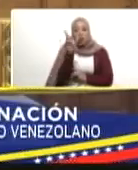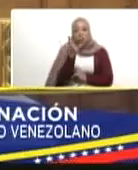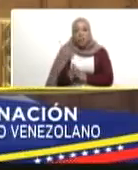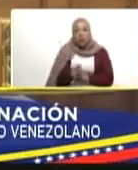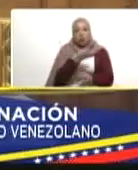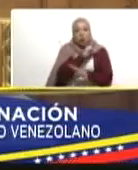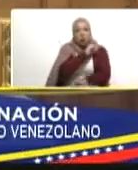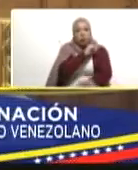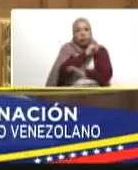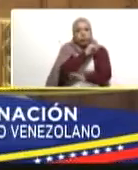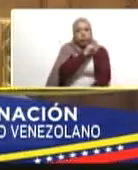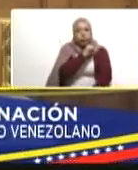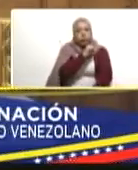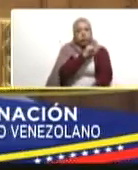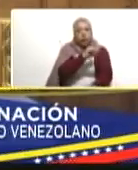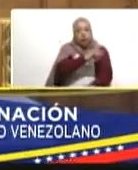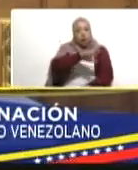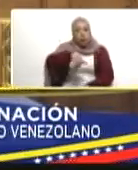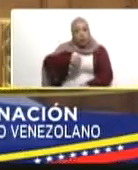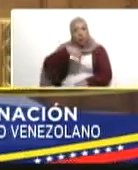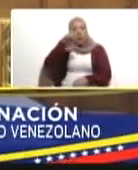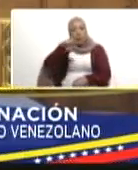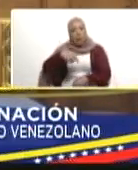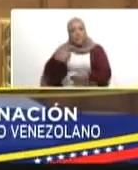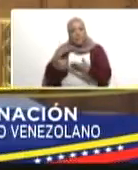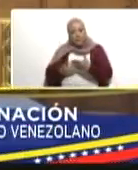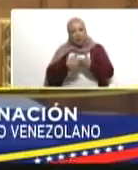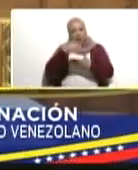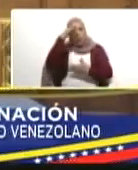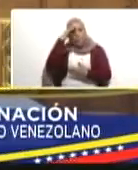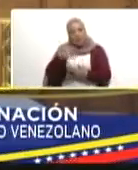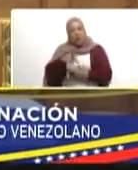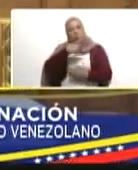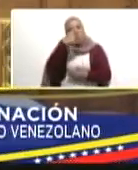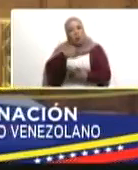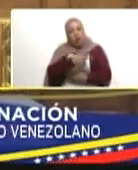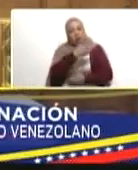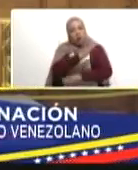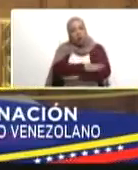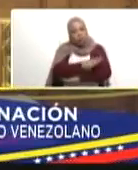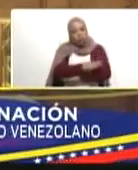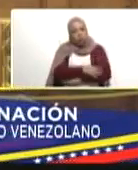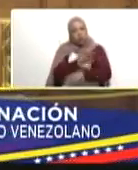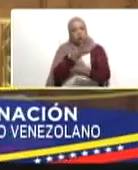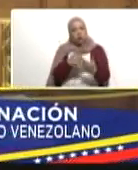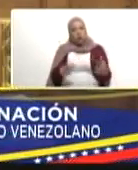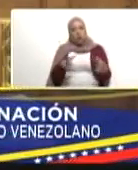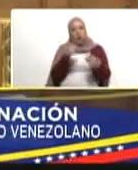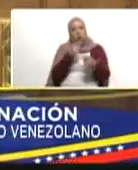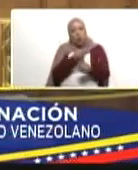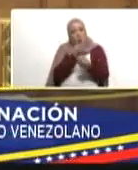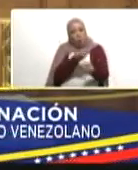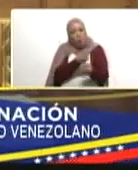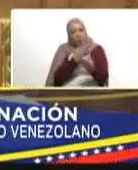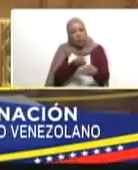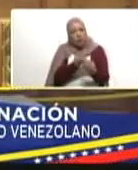borge eran para matarnos también a todo el liderazgo militar político civil lo